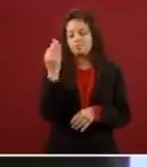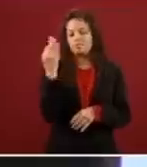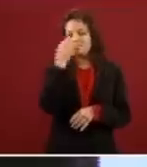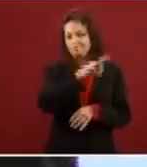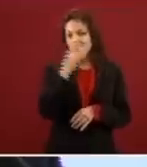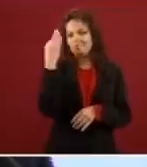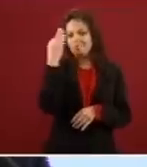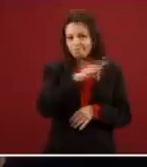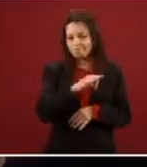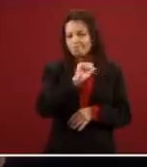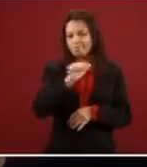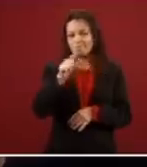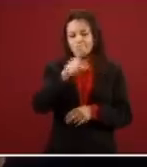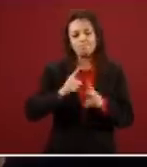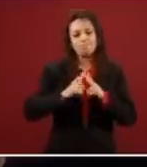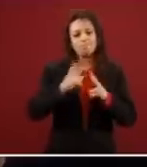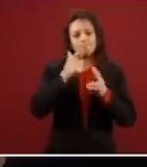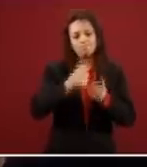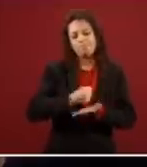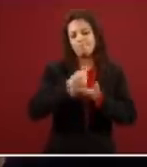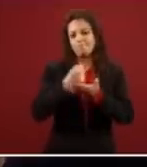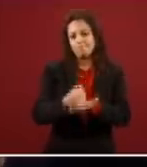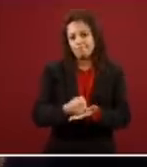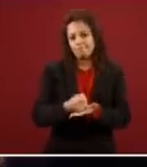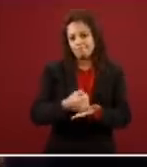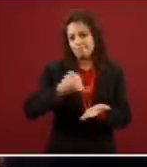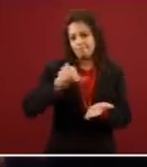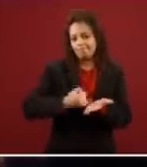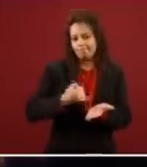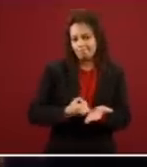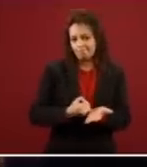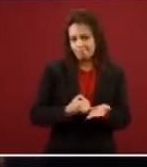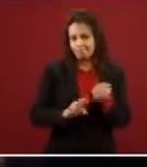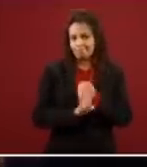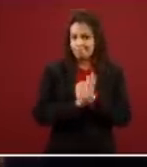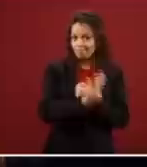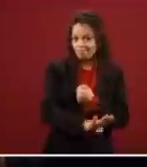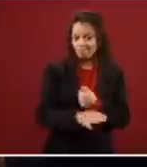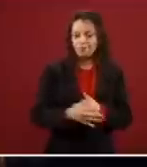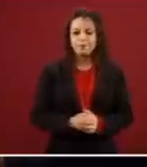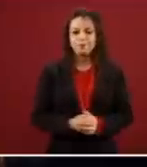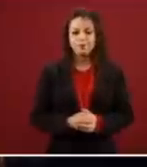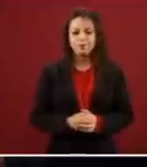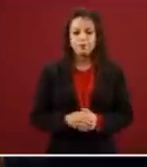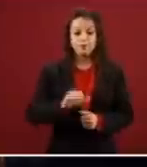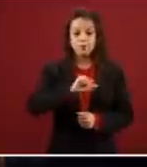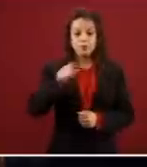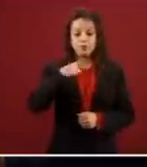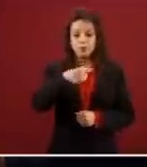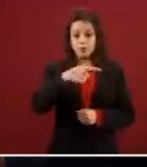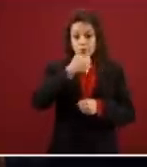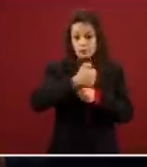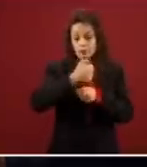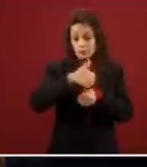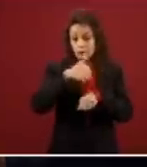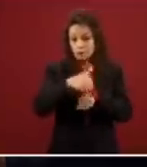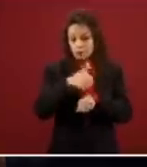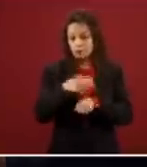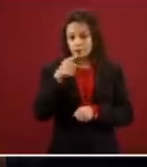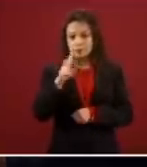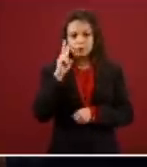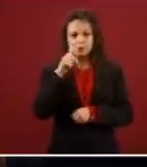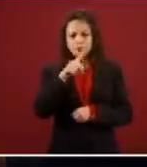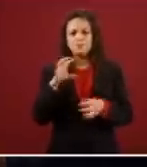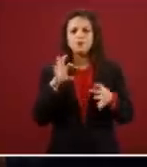de naturaleza fiscal. Adelante, por favor. El caso número 6 está